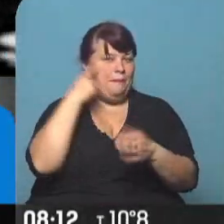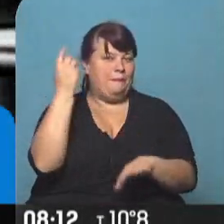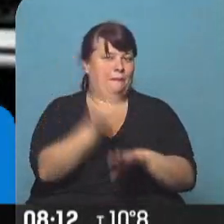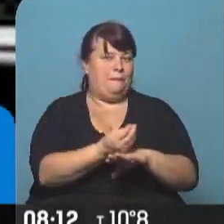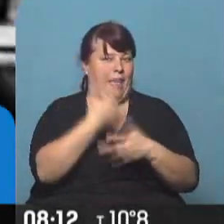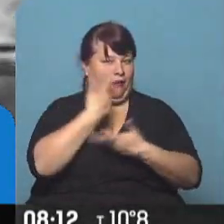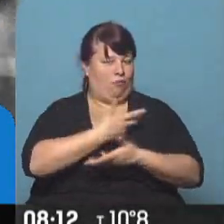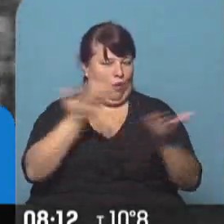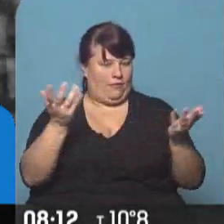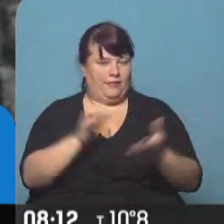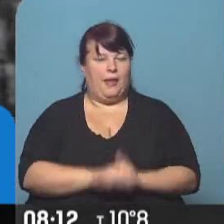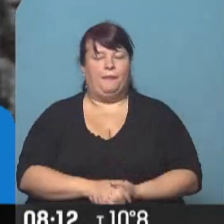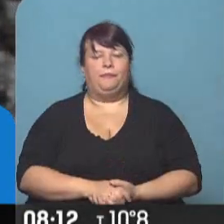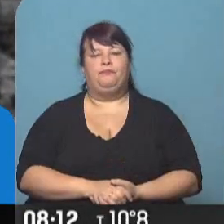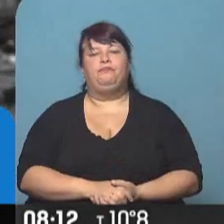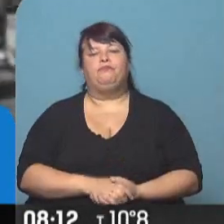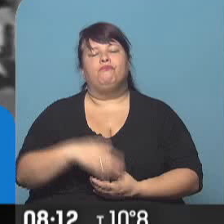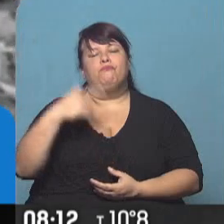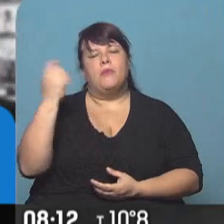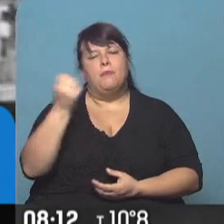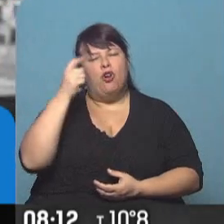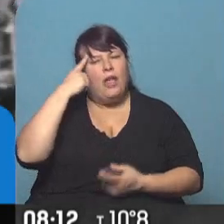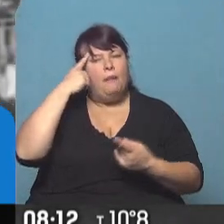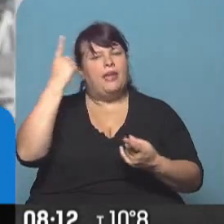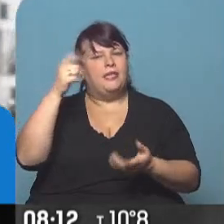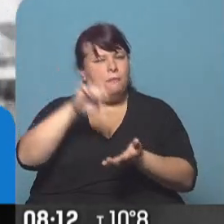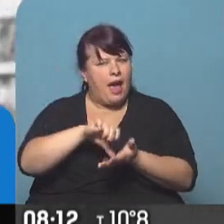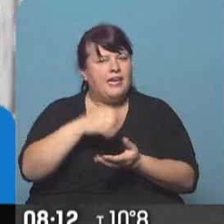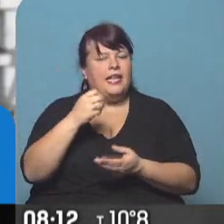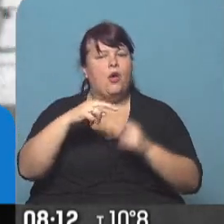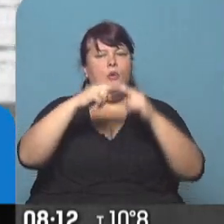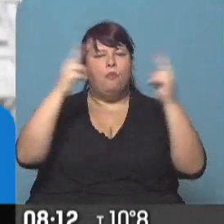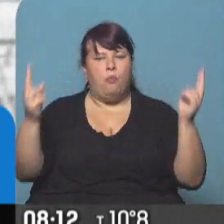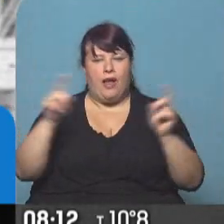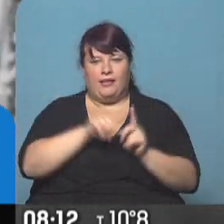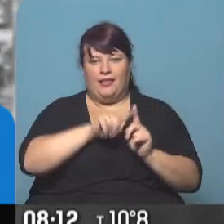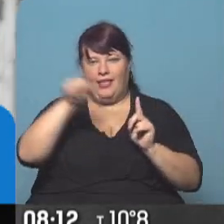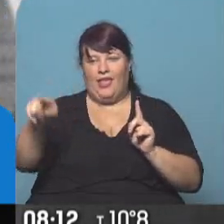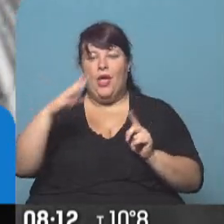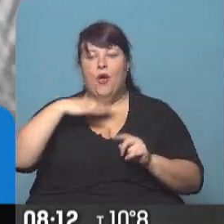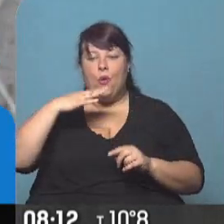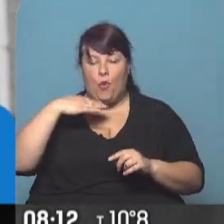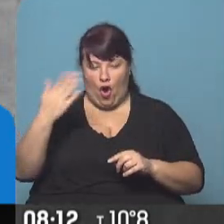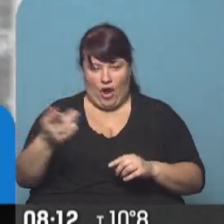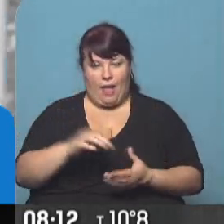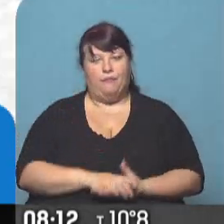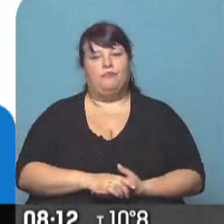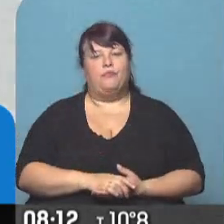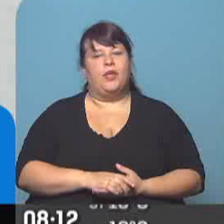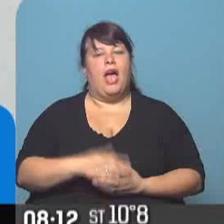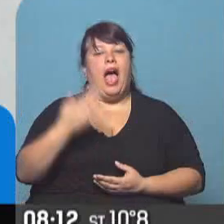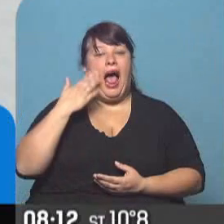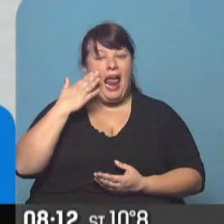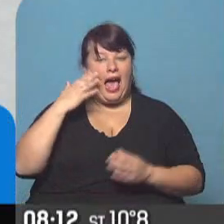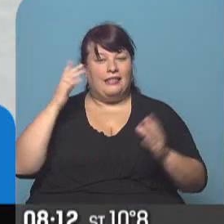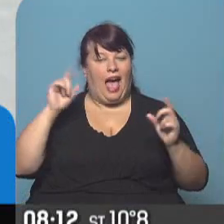sus conocimientos. Un exponente de esa idea de país fue el puente transbordador de La Boca. Las luces de la tarde se